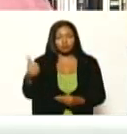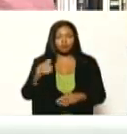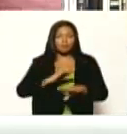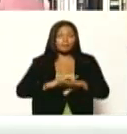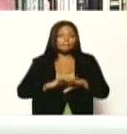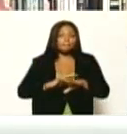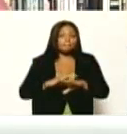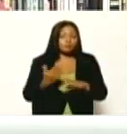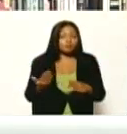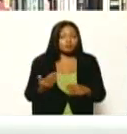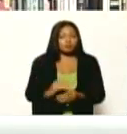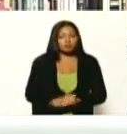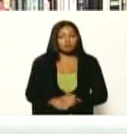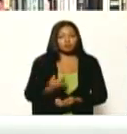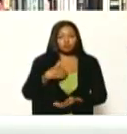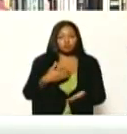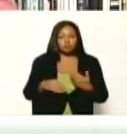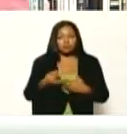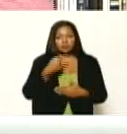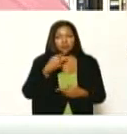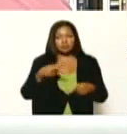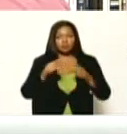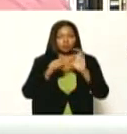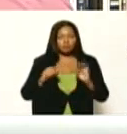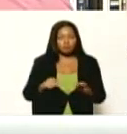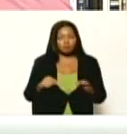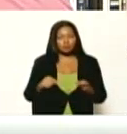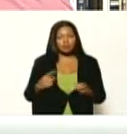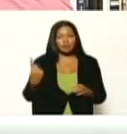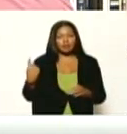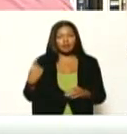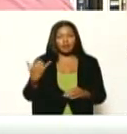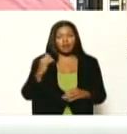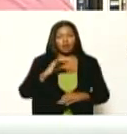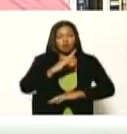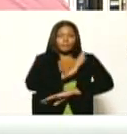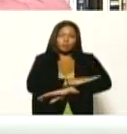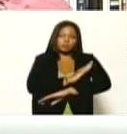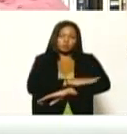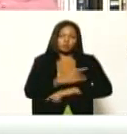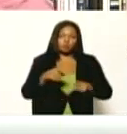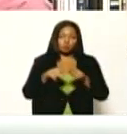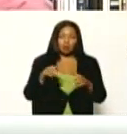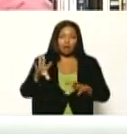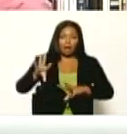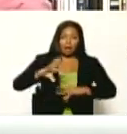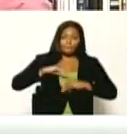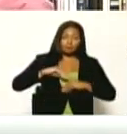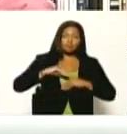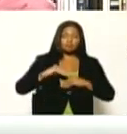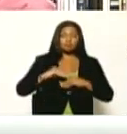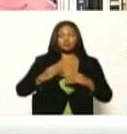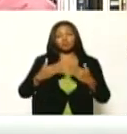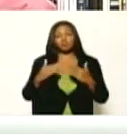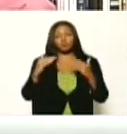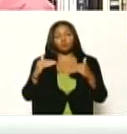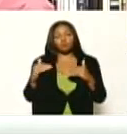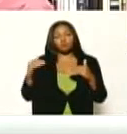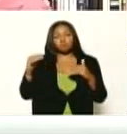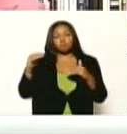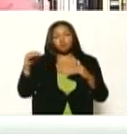porque yo puedo decir que ha habido una conducta verdaderamente apegada a los